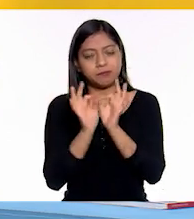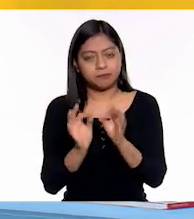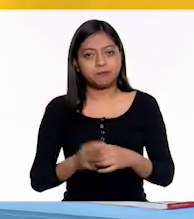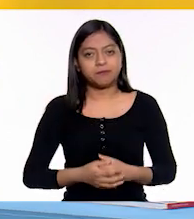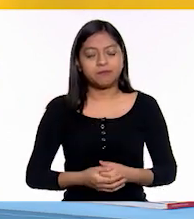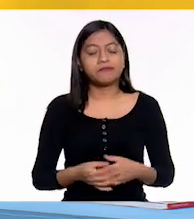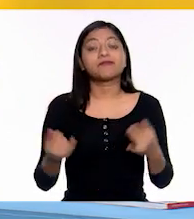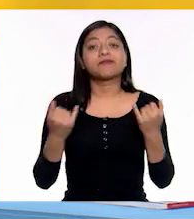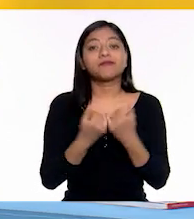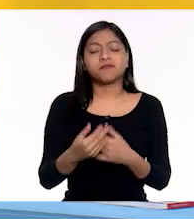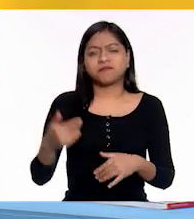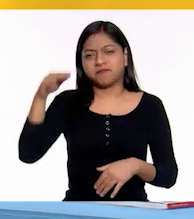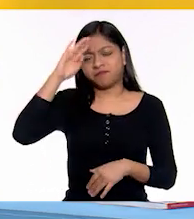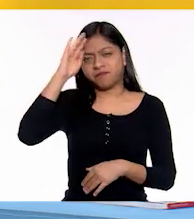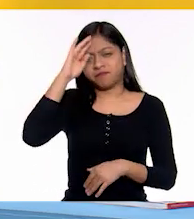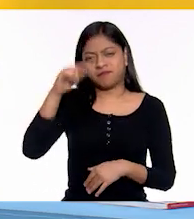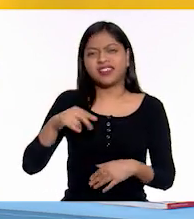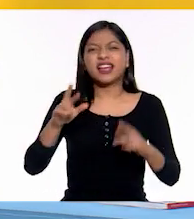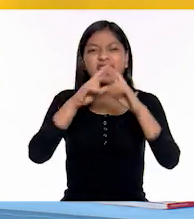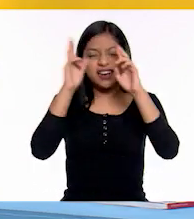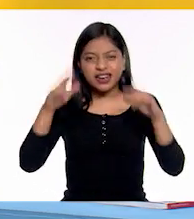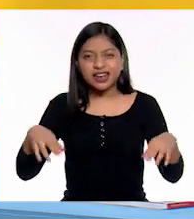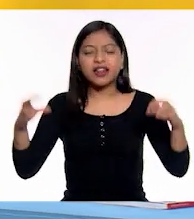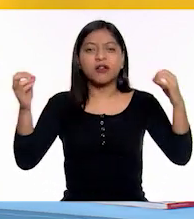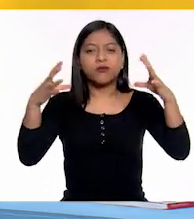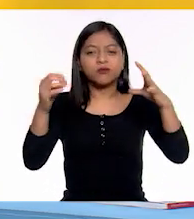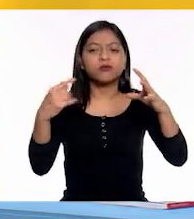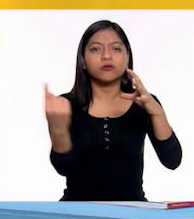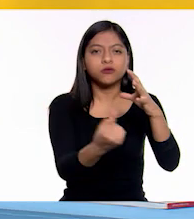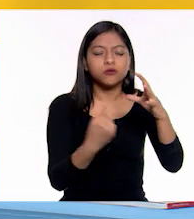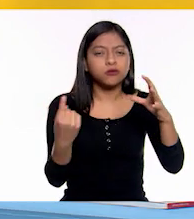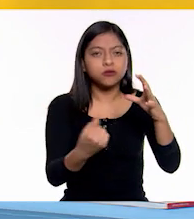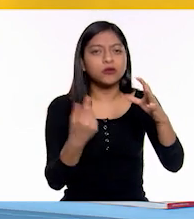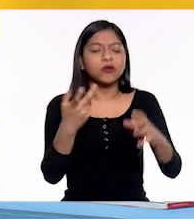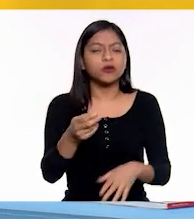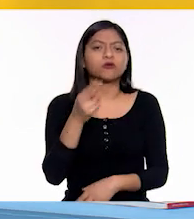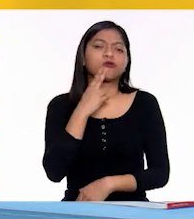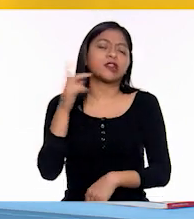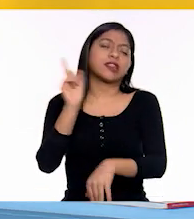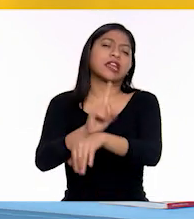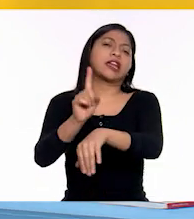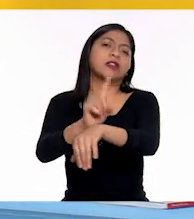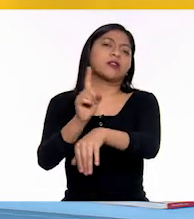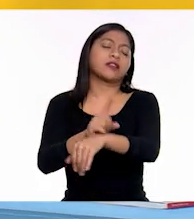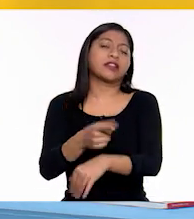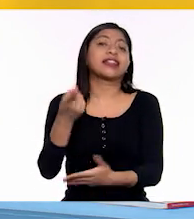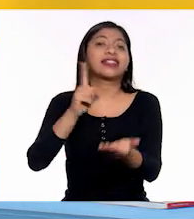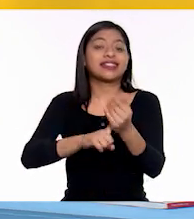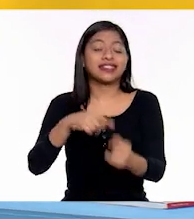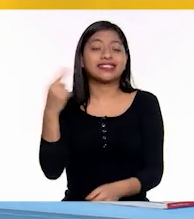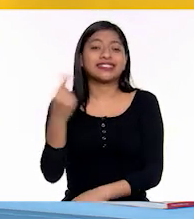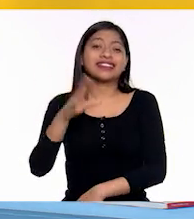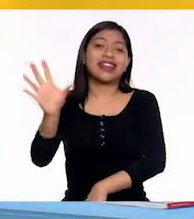pensamos, casi todos los aparatos y dispositivos que empleamos de forma cotidiana funcionan con electricidad.